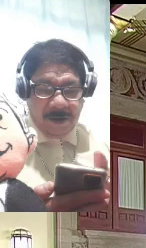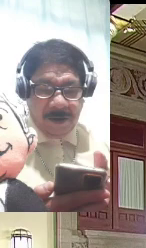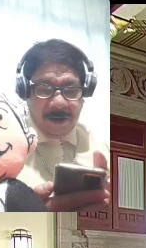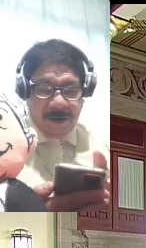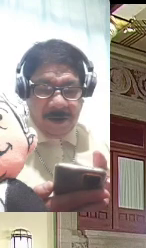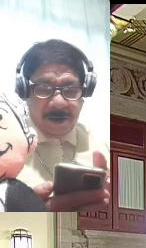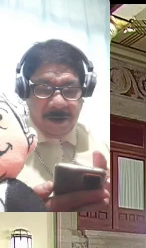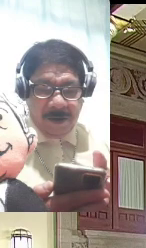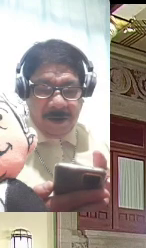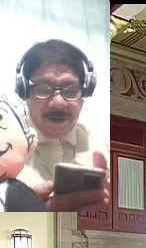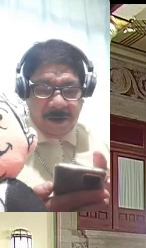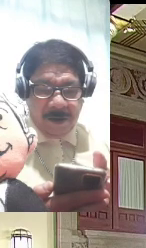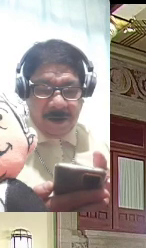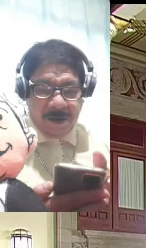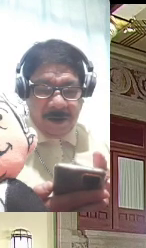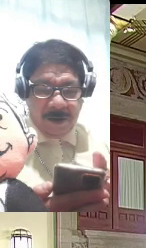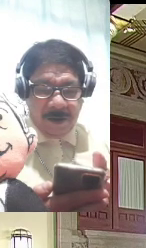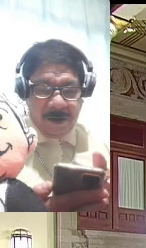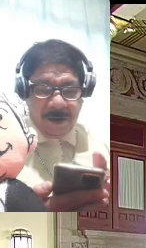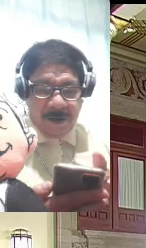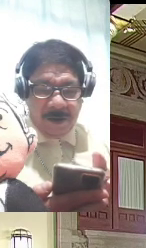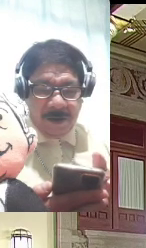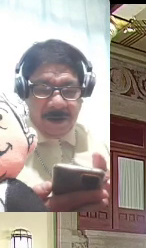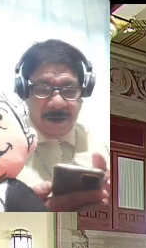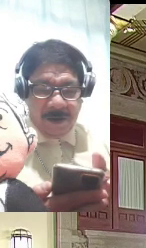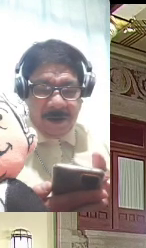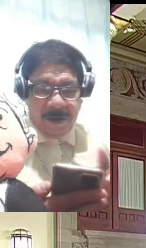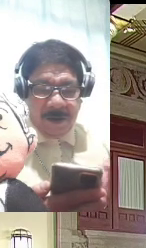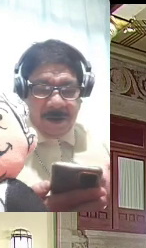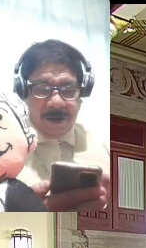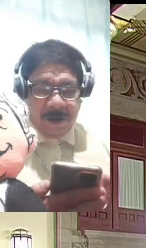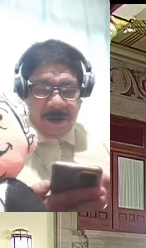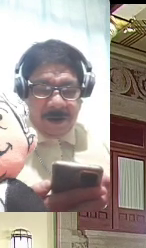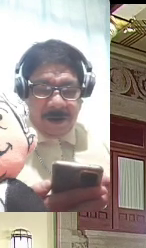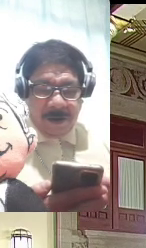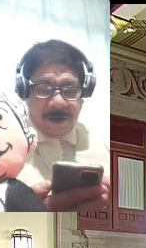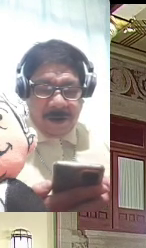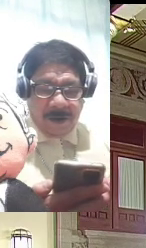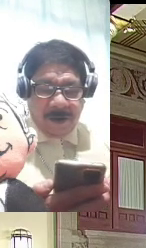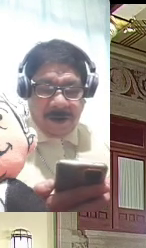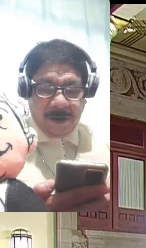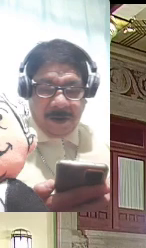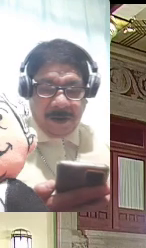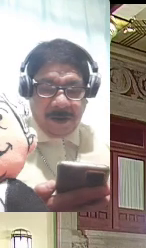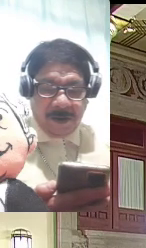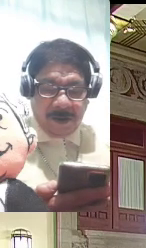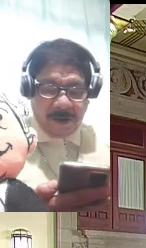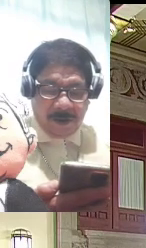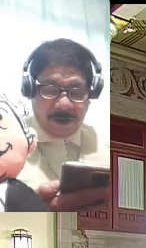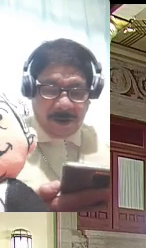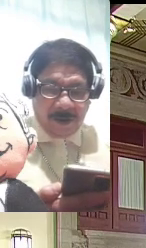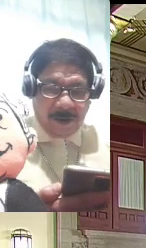tengan toda la información de lo que está sucediendo de